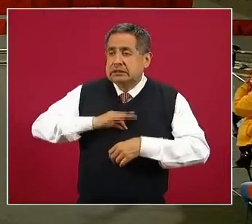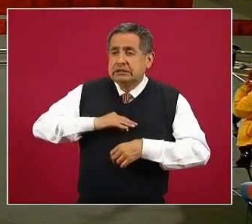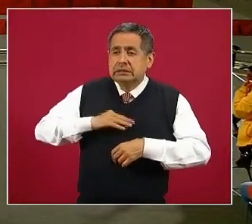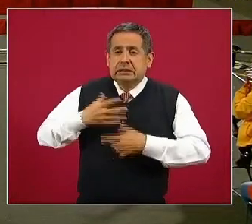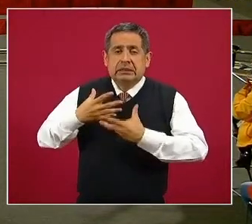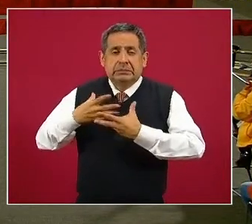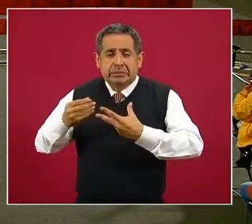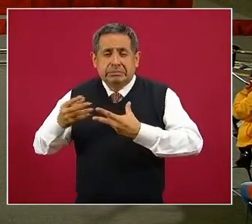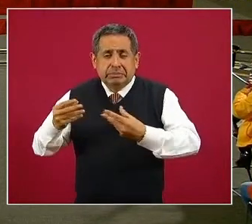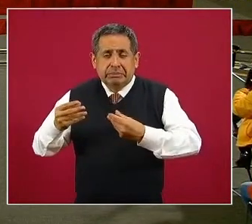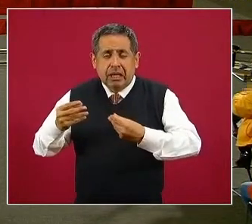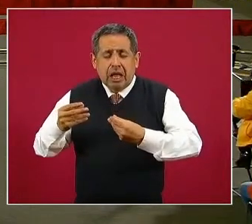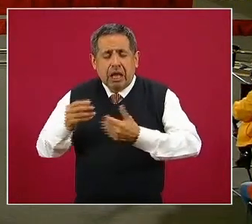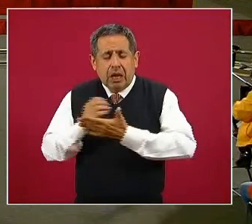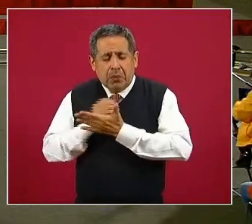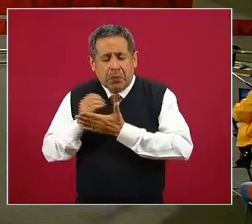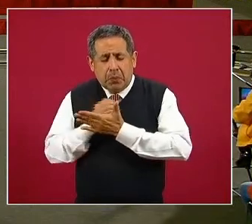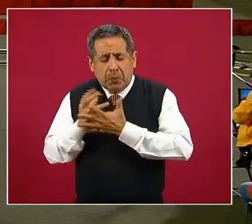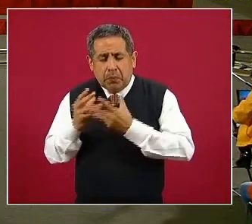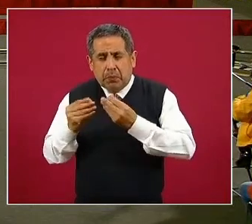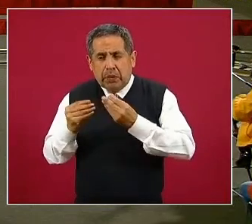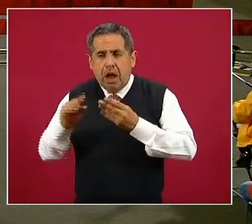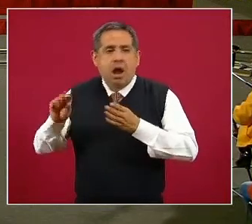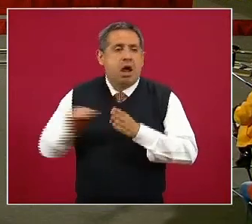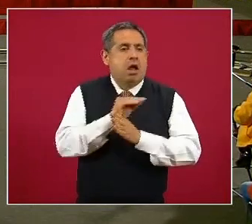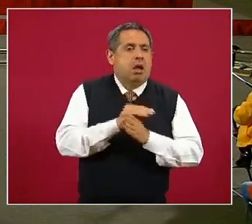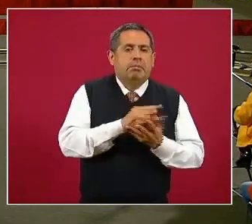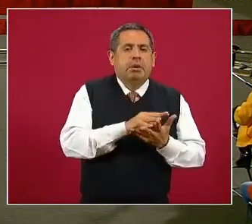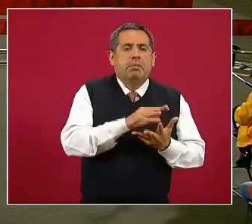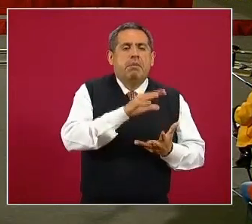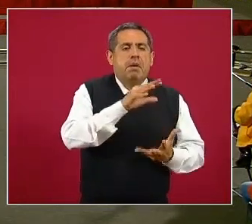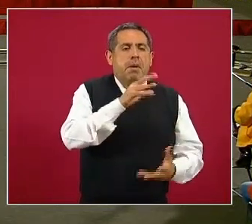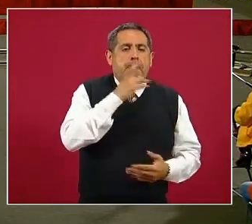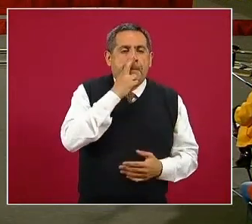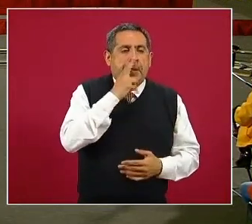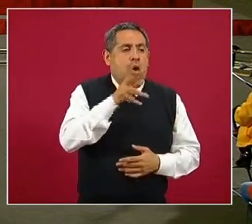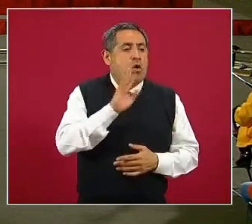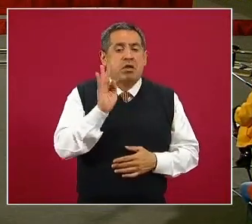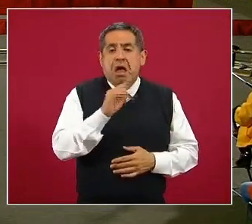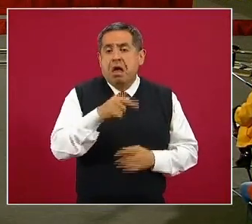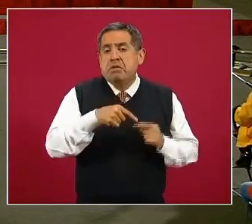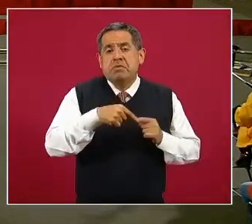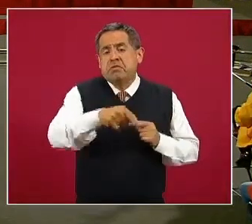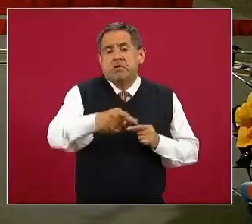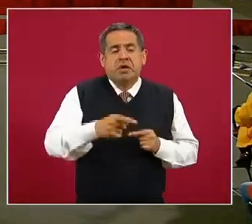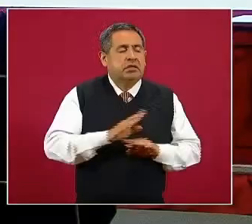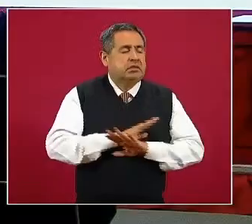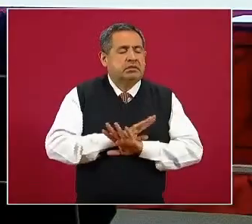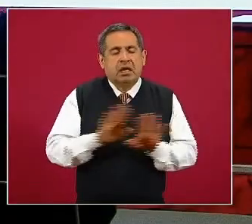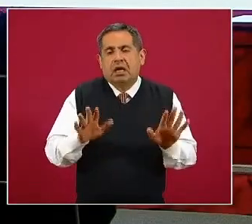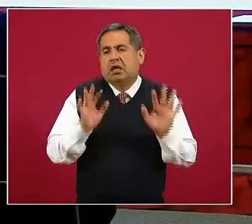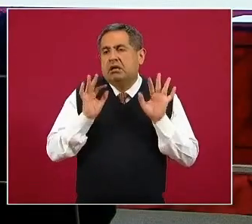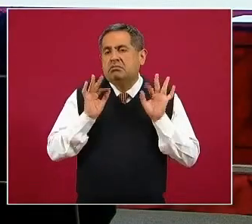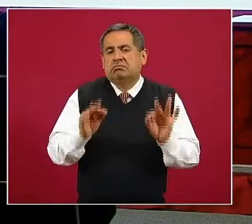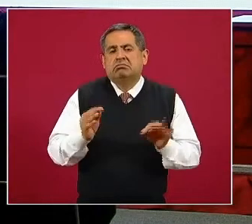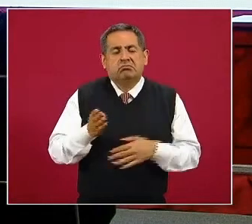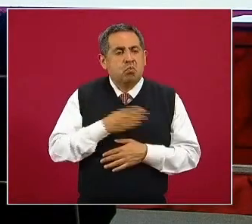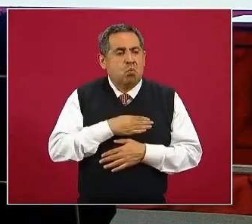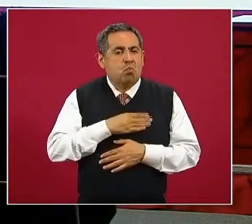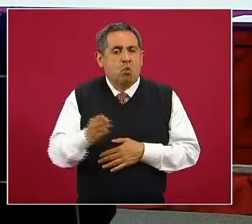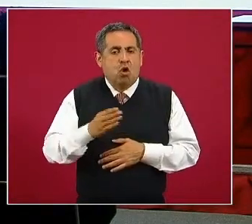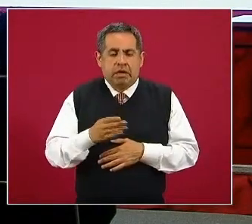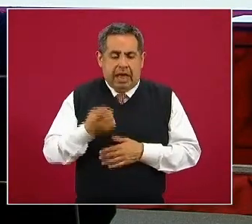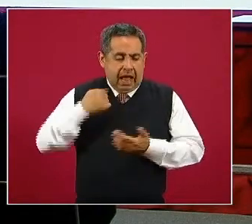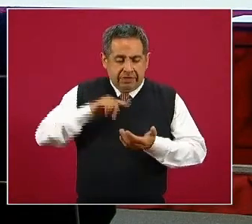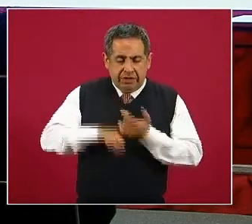y recuperándose de la misma, podrán pasar a este grupo de personas que muy probablemente podrán expresar o estén expresando ya